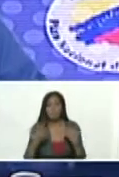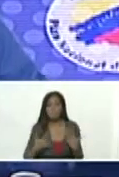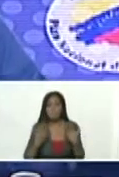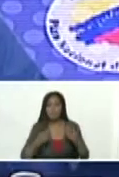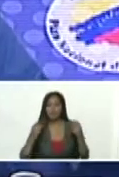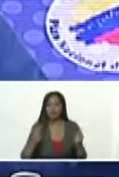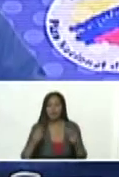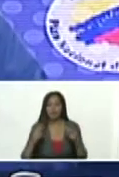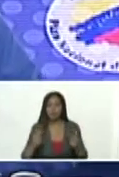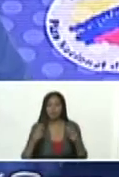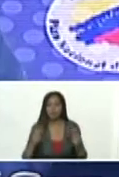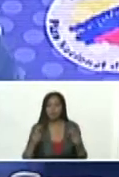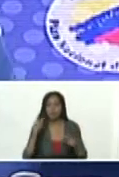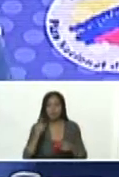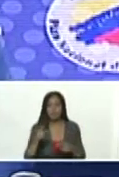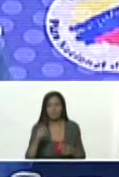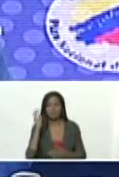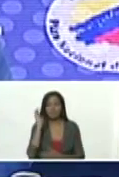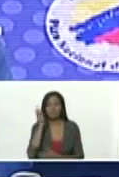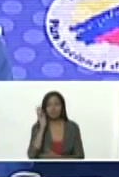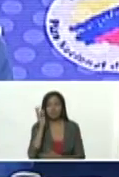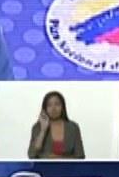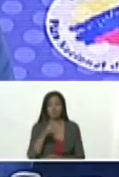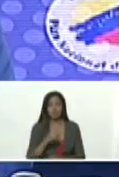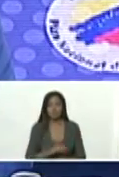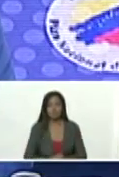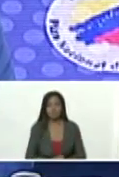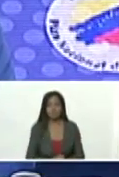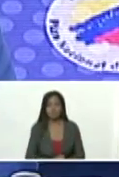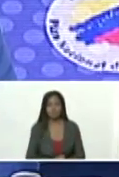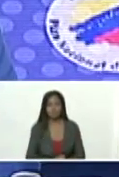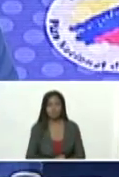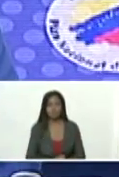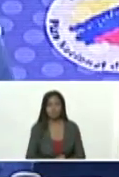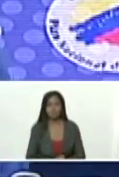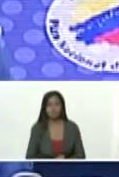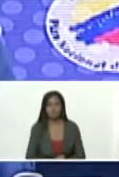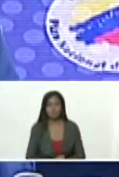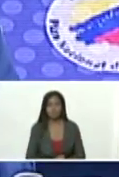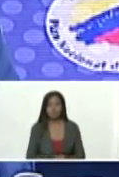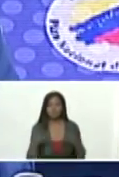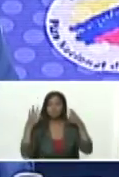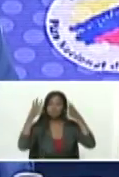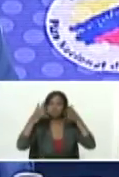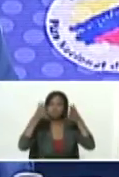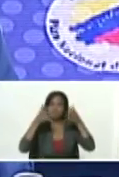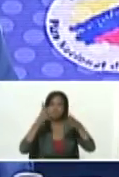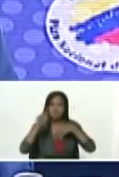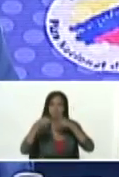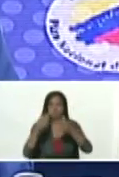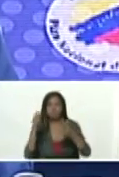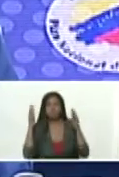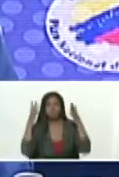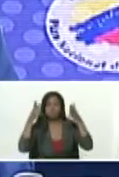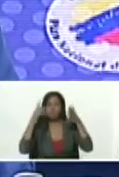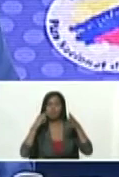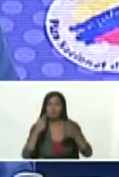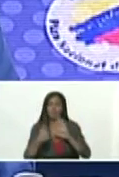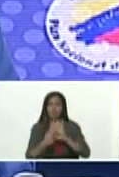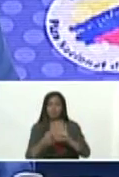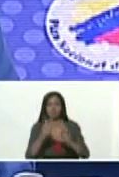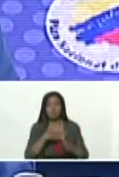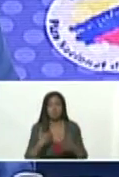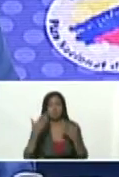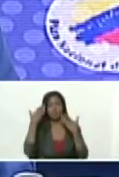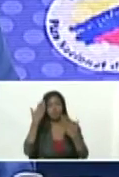activas. Y este congreso de alfabetización y posalfabetización así lo demuestra. Yo quiero saludar